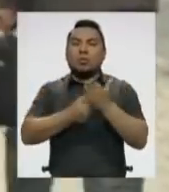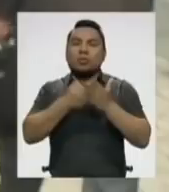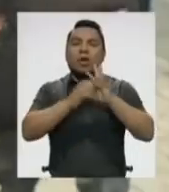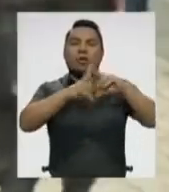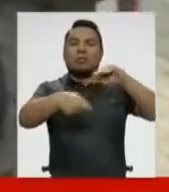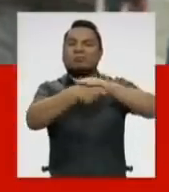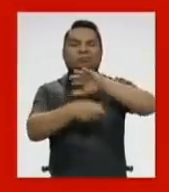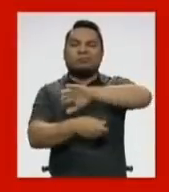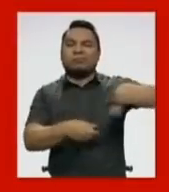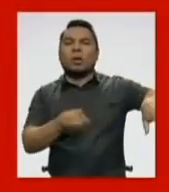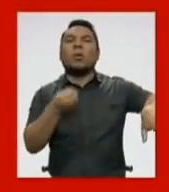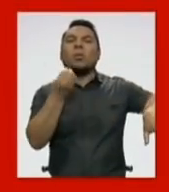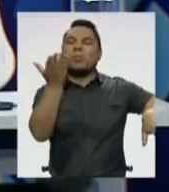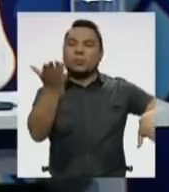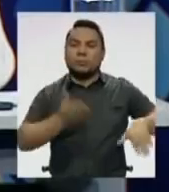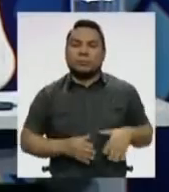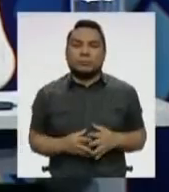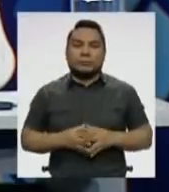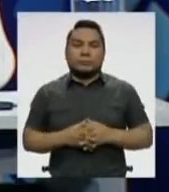la corrupción?